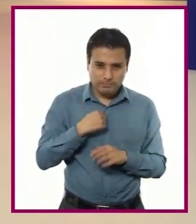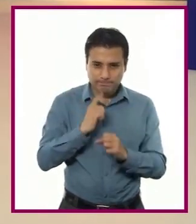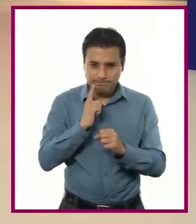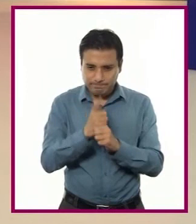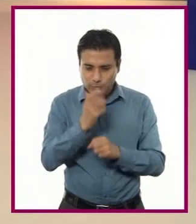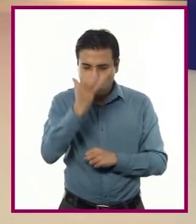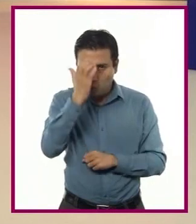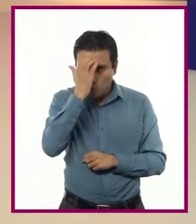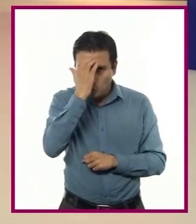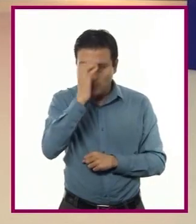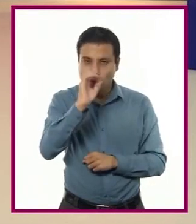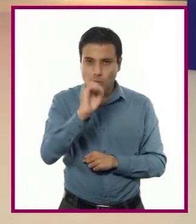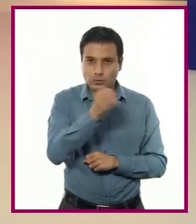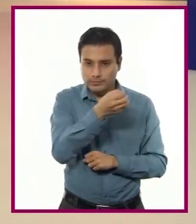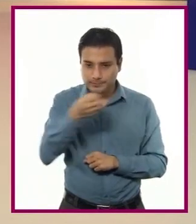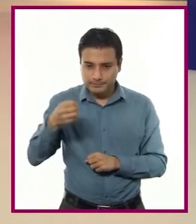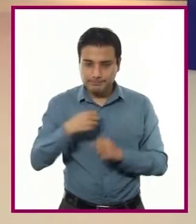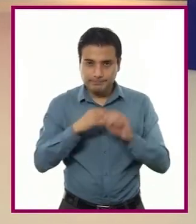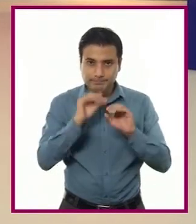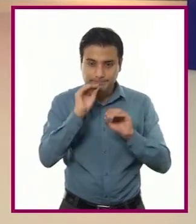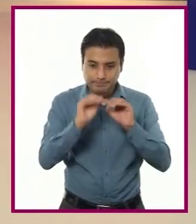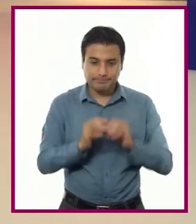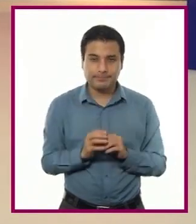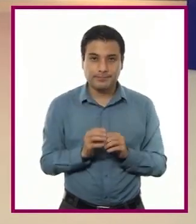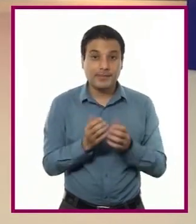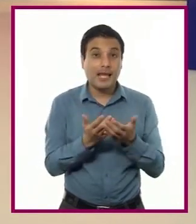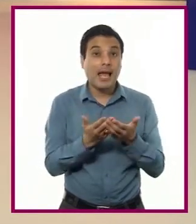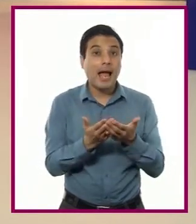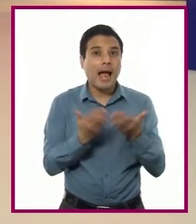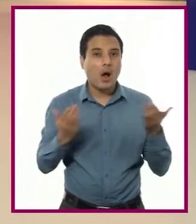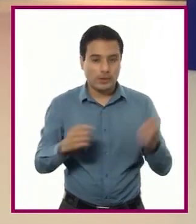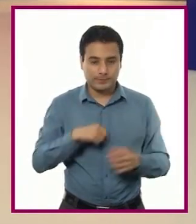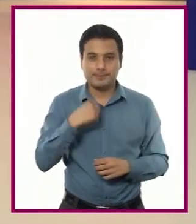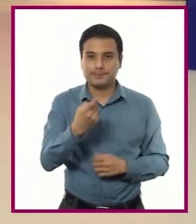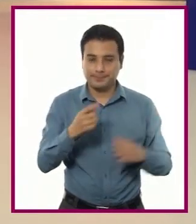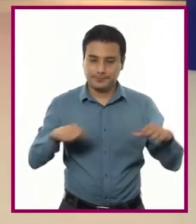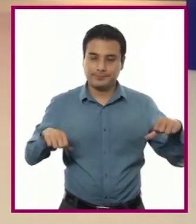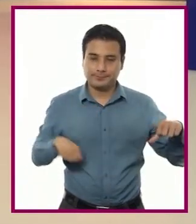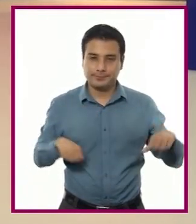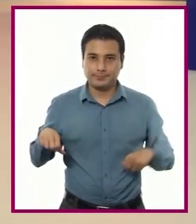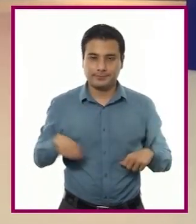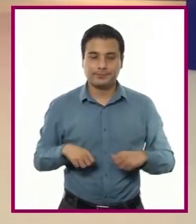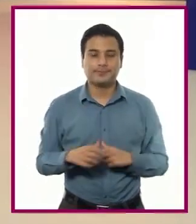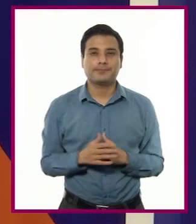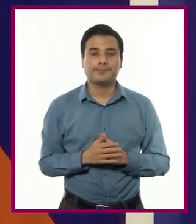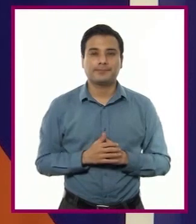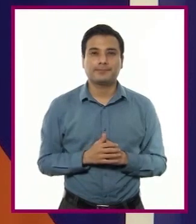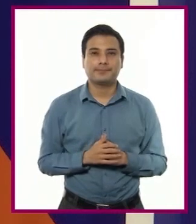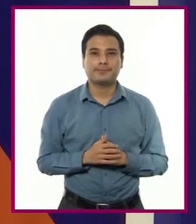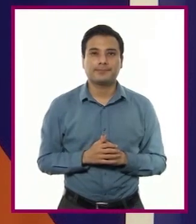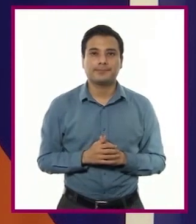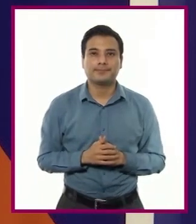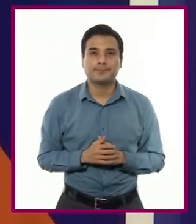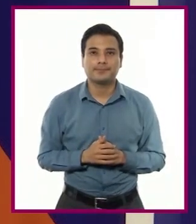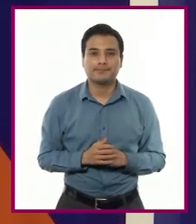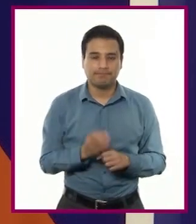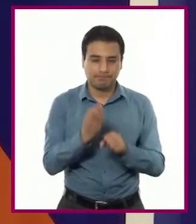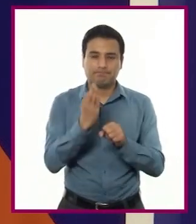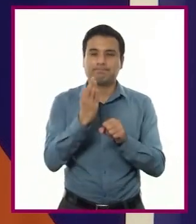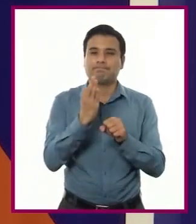texto está organizado. Y ahora quiero proponerles un reto. Bueno, esta ocasión es una